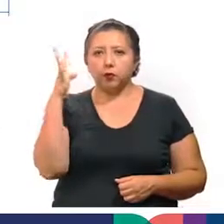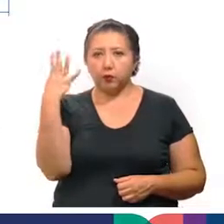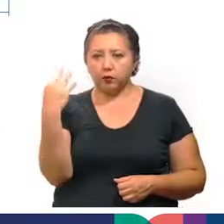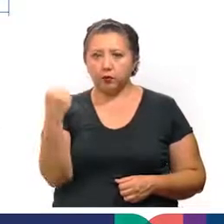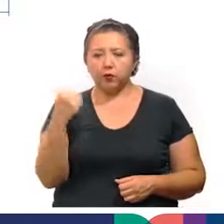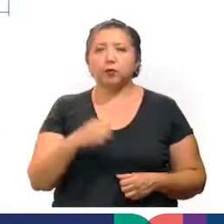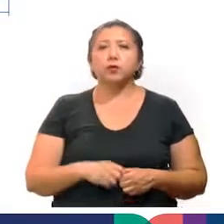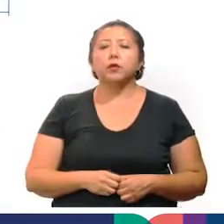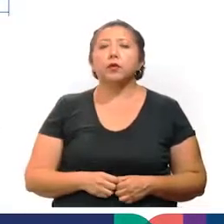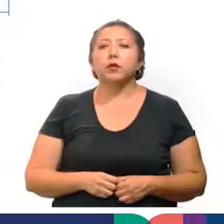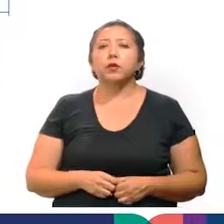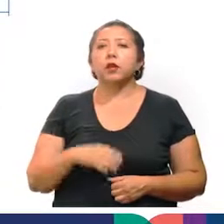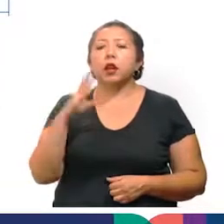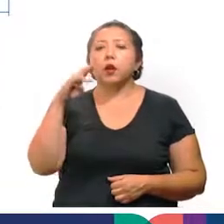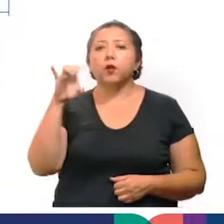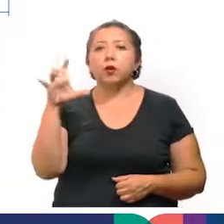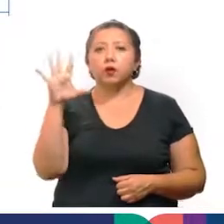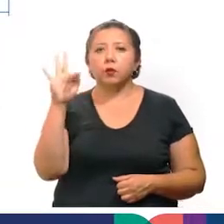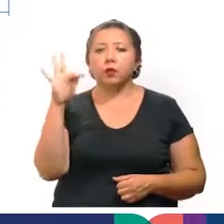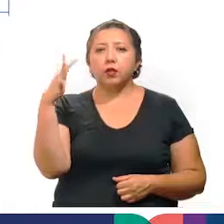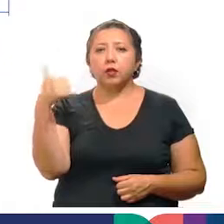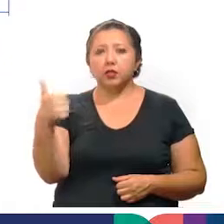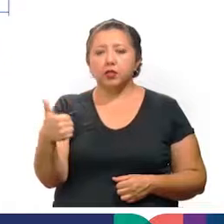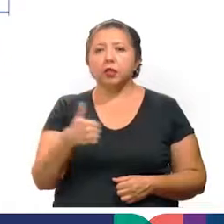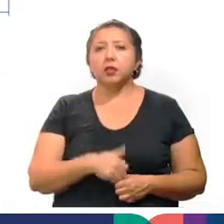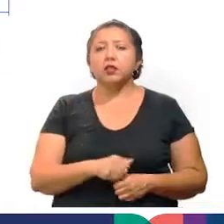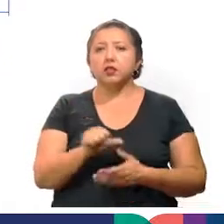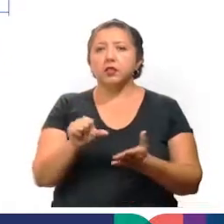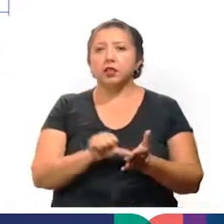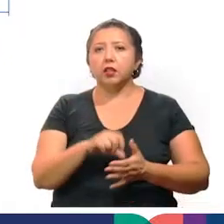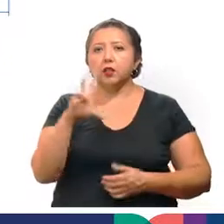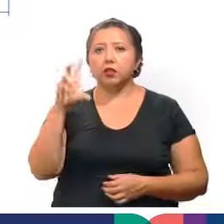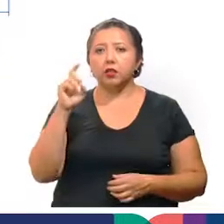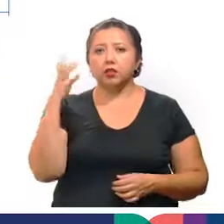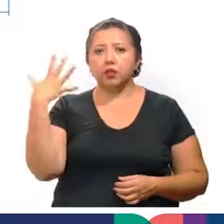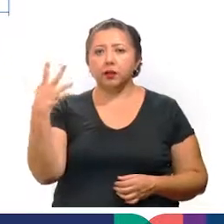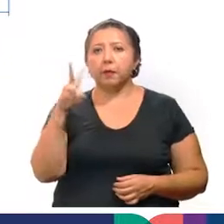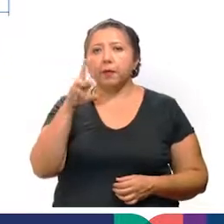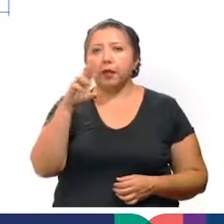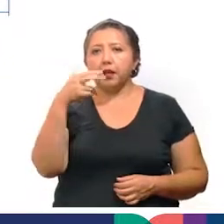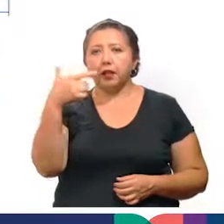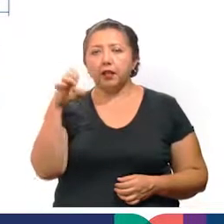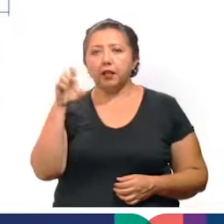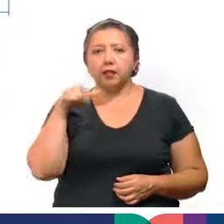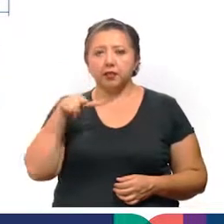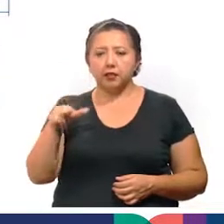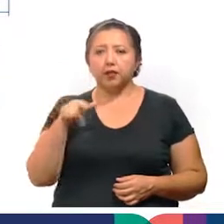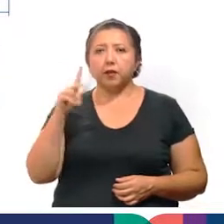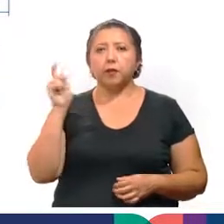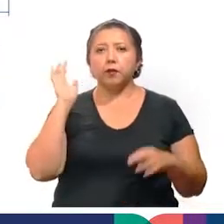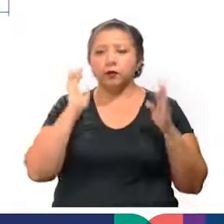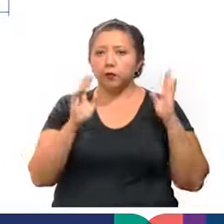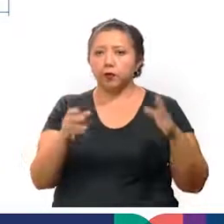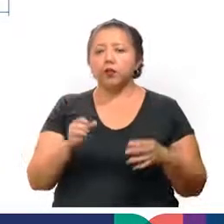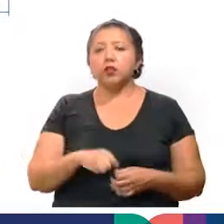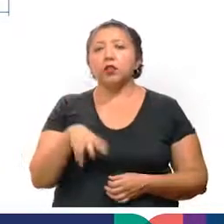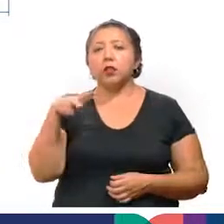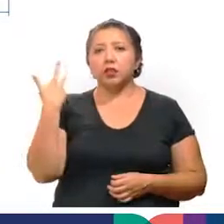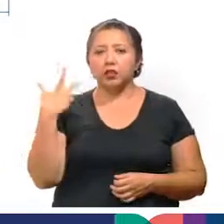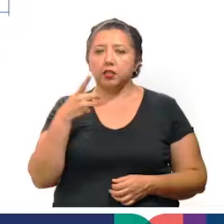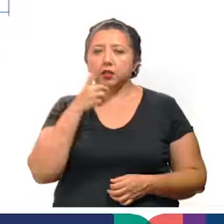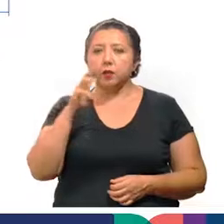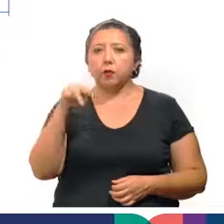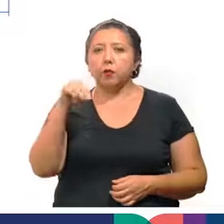49 personas, Ciudad Cauquel con 46, Centro 35, Vergel 17, Francisco de Montejo